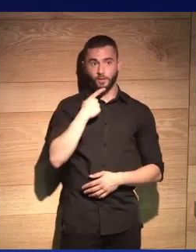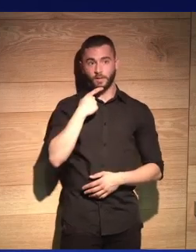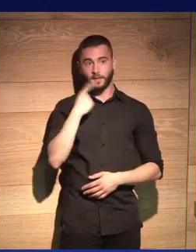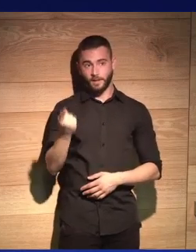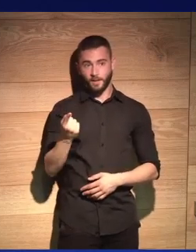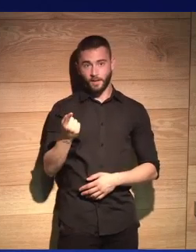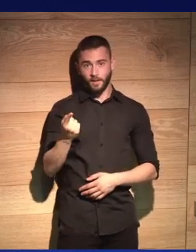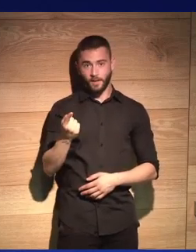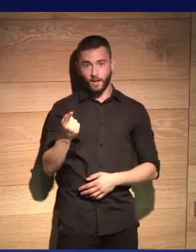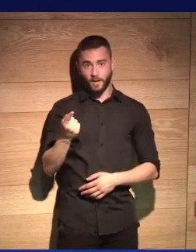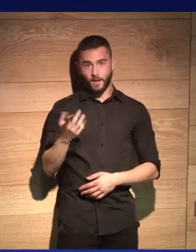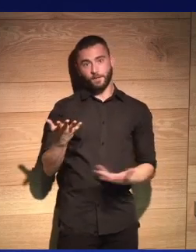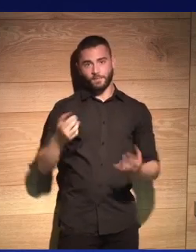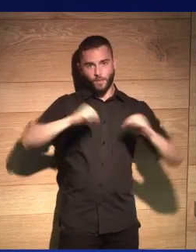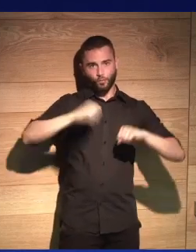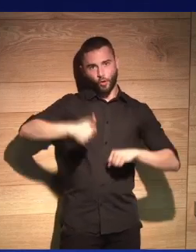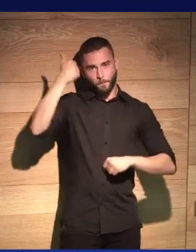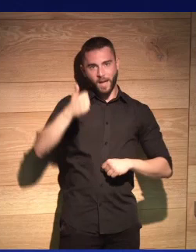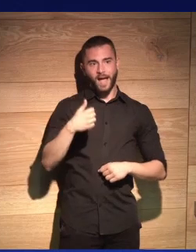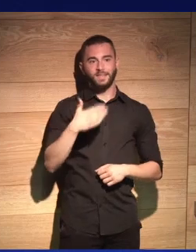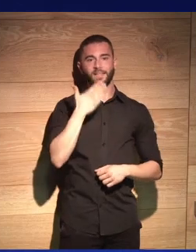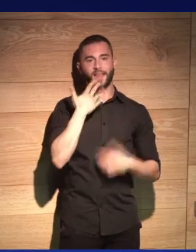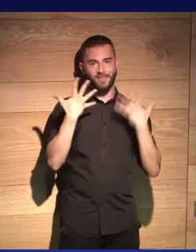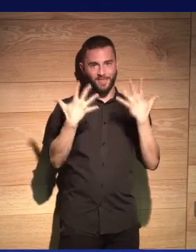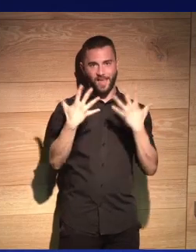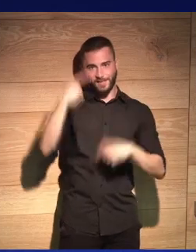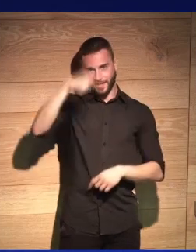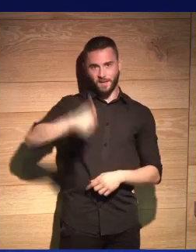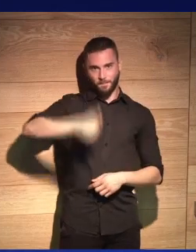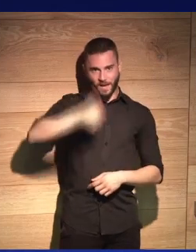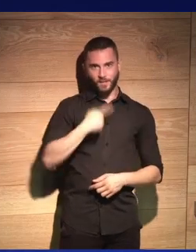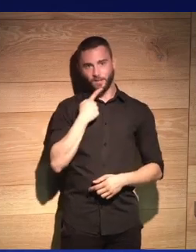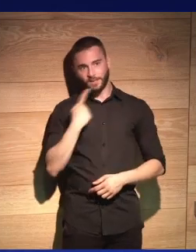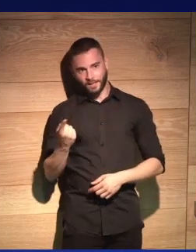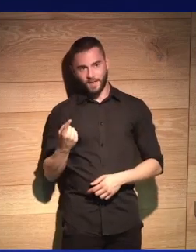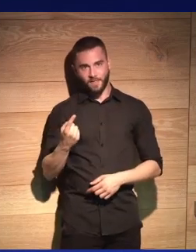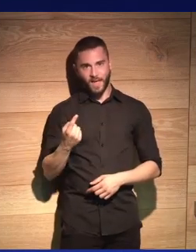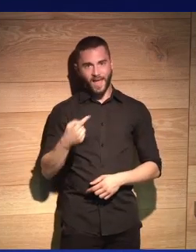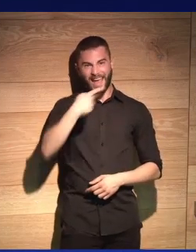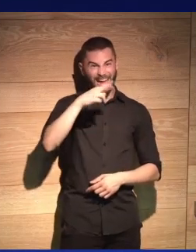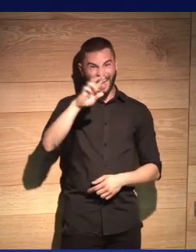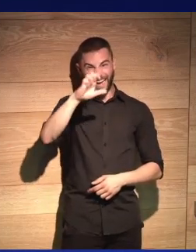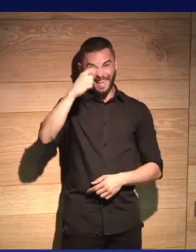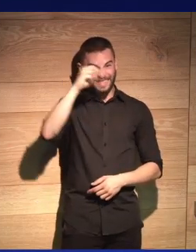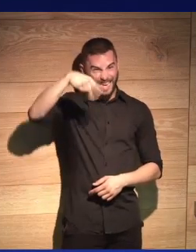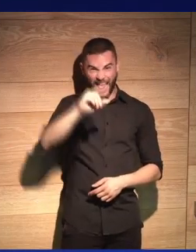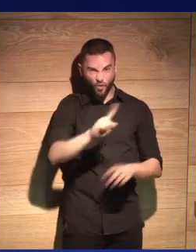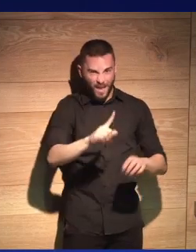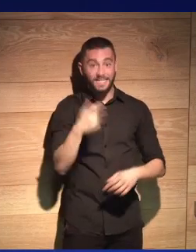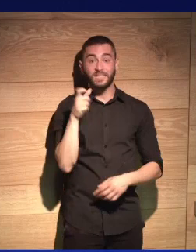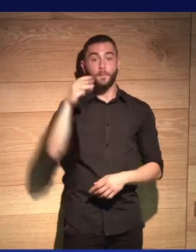altura de su superioridad de persona que ya tiene 10 años. Bueno, está bien, entonces pido ser Memphis. No más